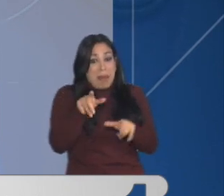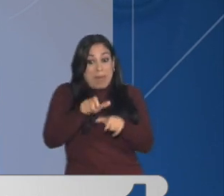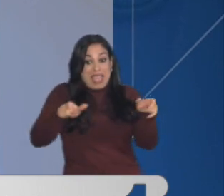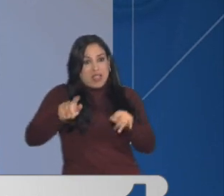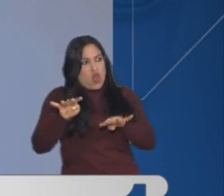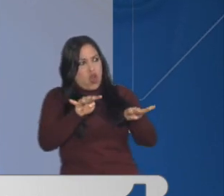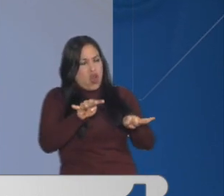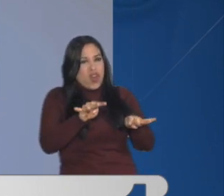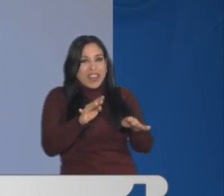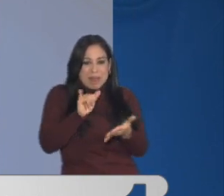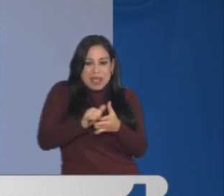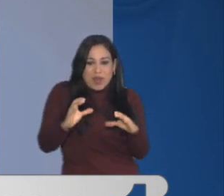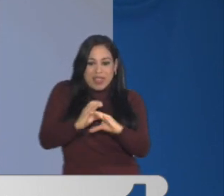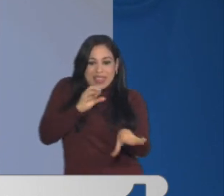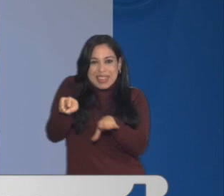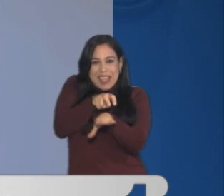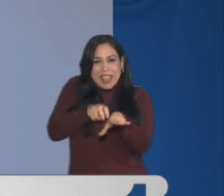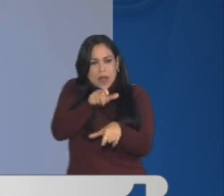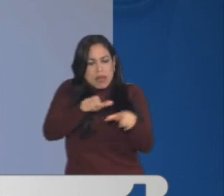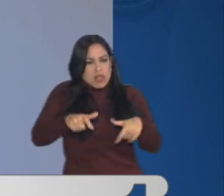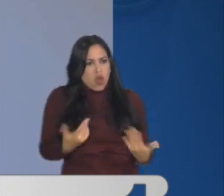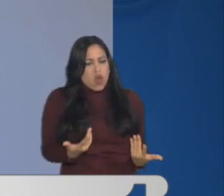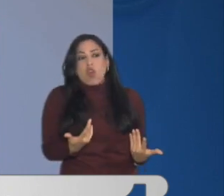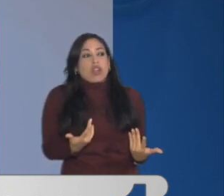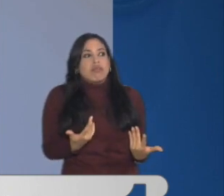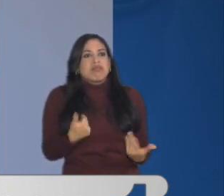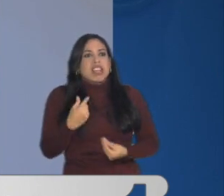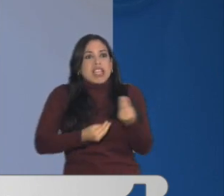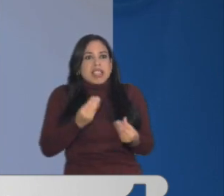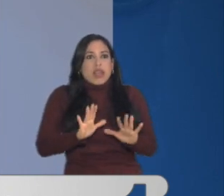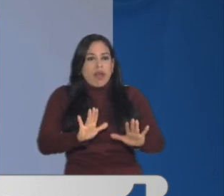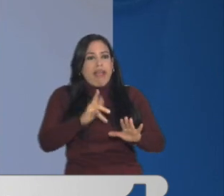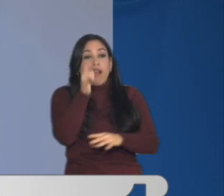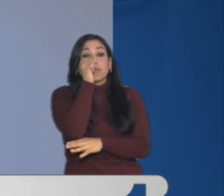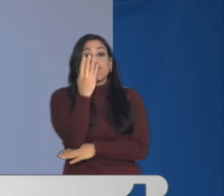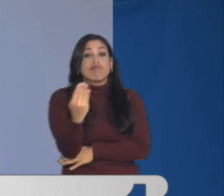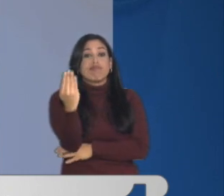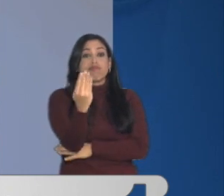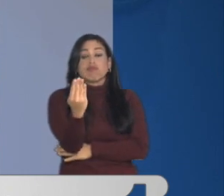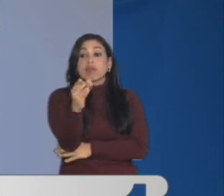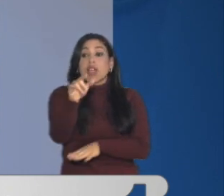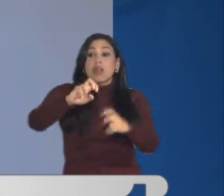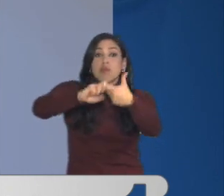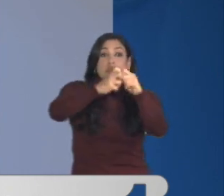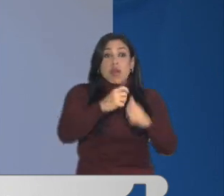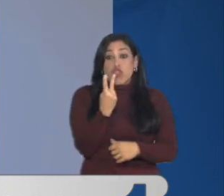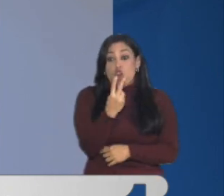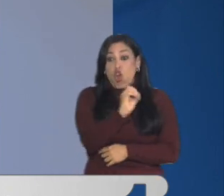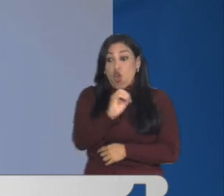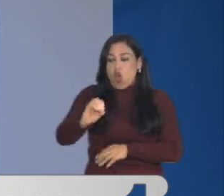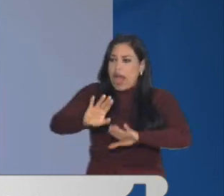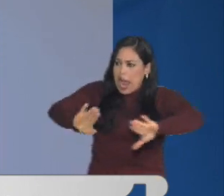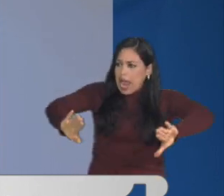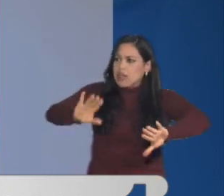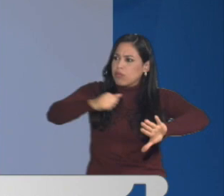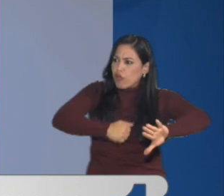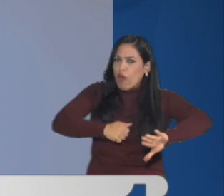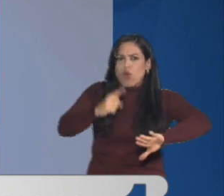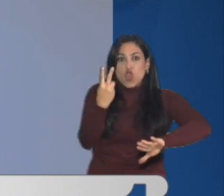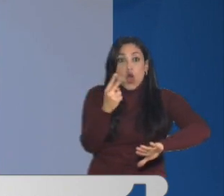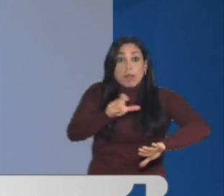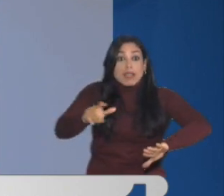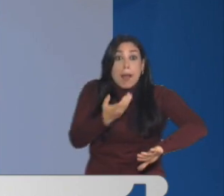personas que estaban dentro de este bus solo lo que hicieron fue grabar y solamente 2 de ellos se levantaron